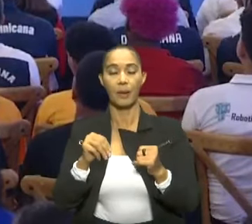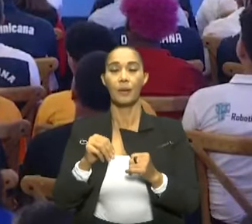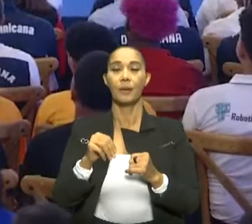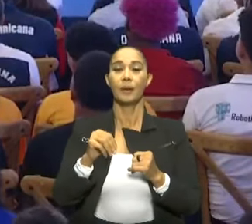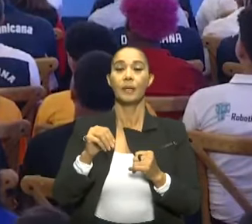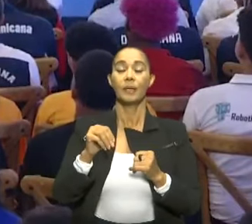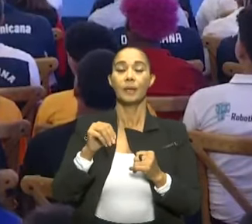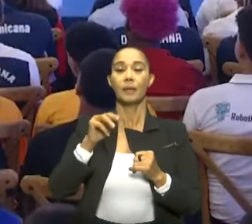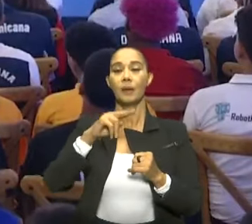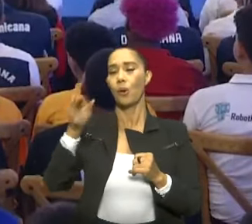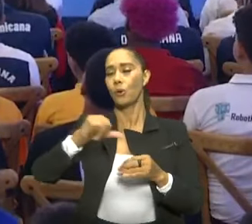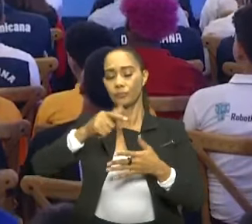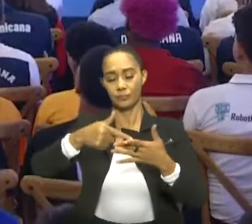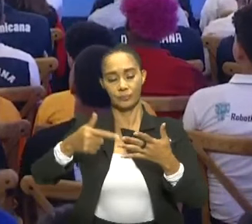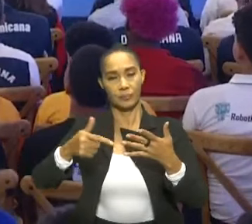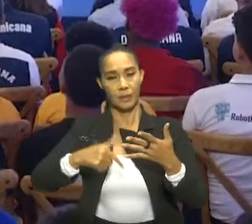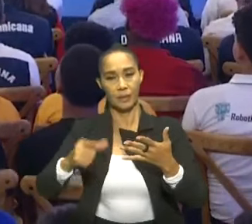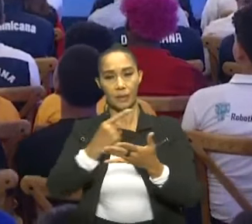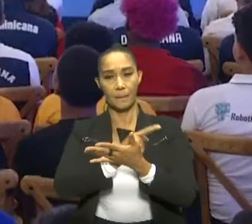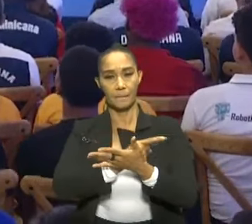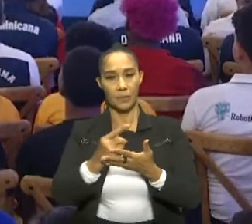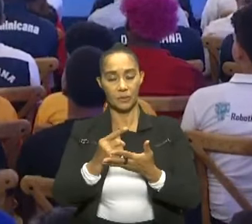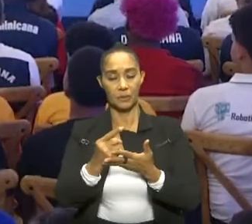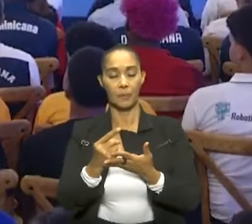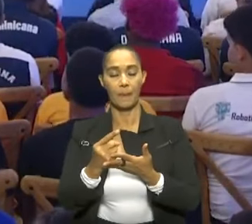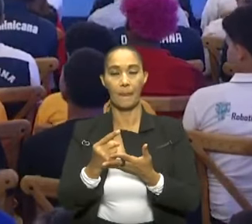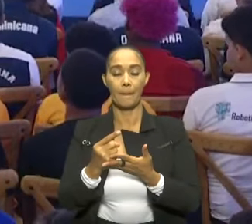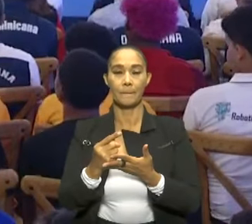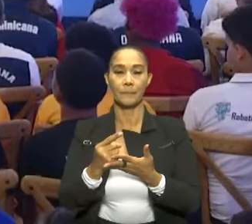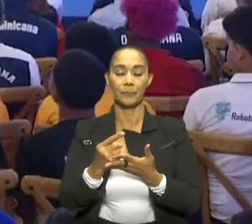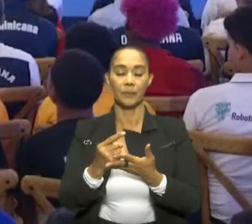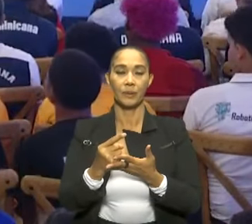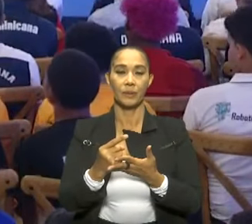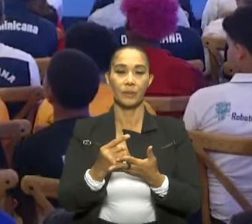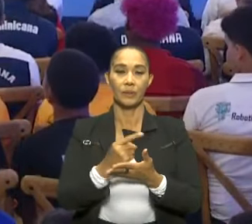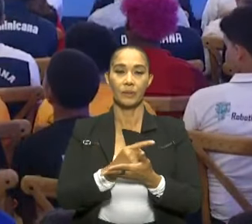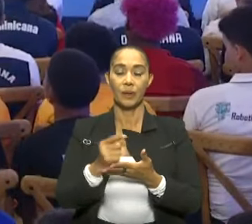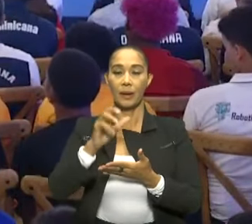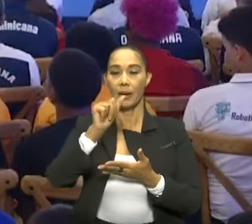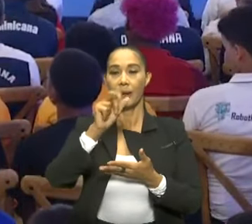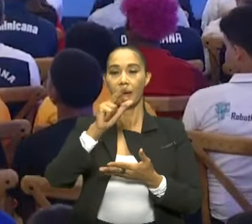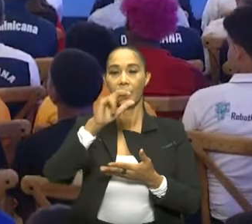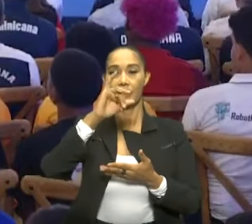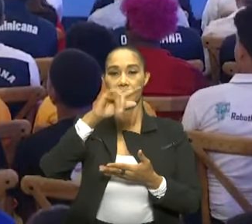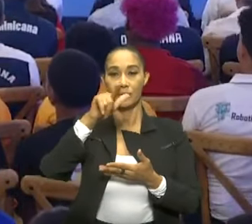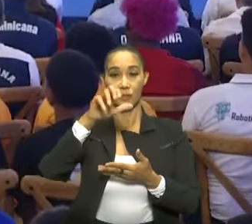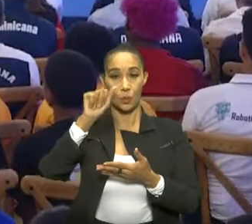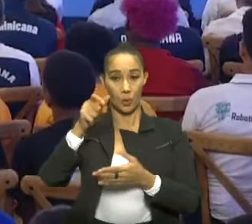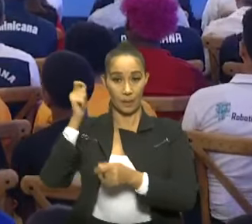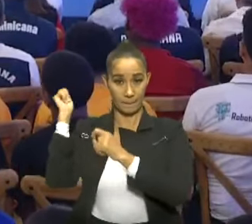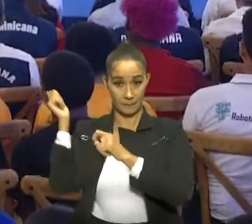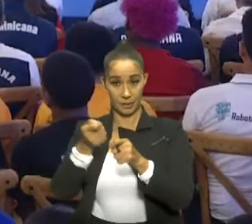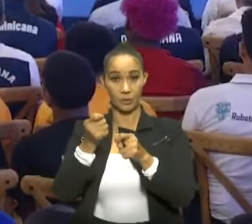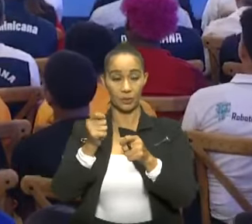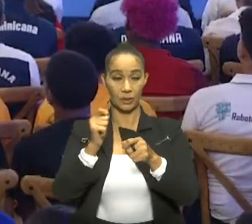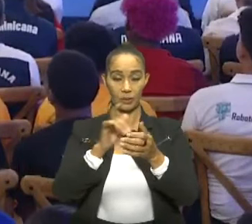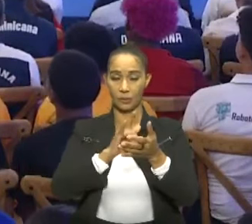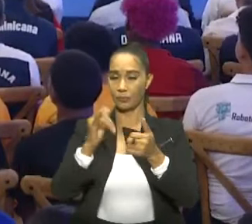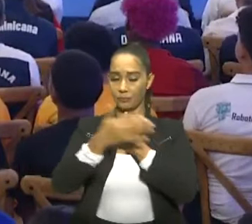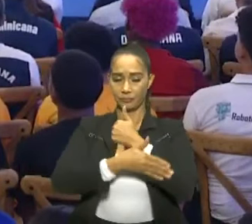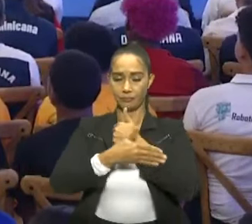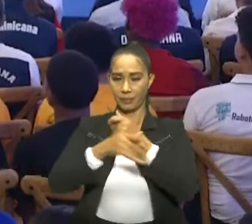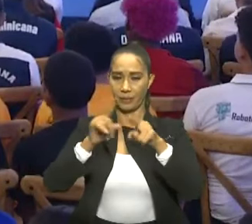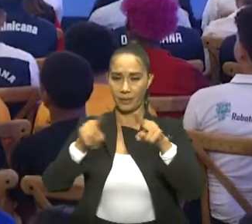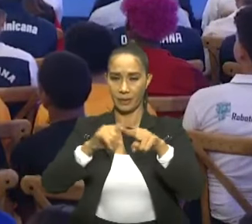de Milwaukee y próximamente también de los Arizonas D-backs, los